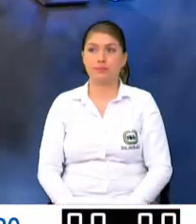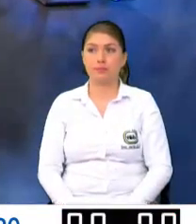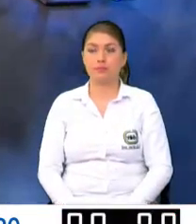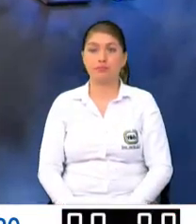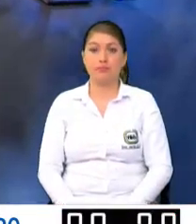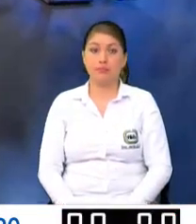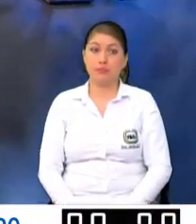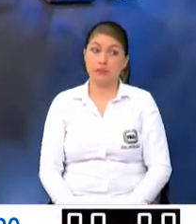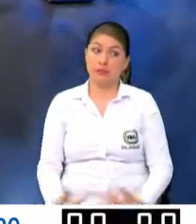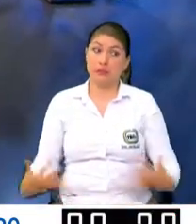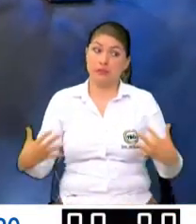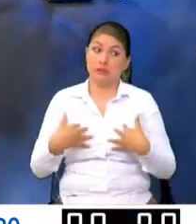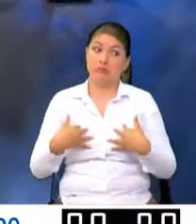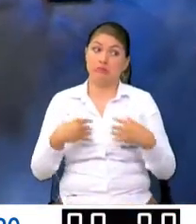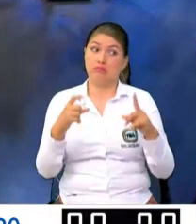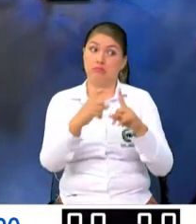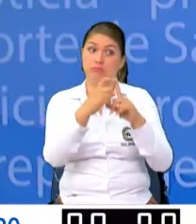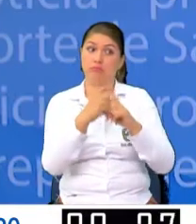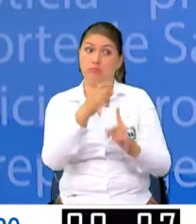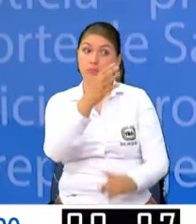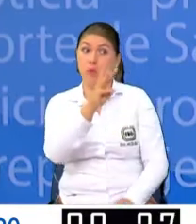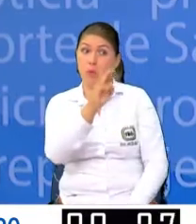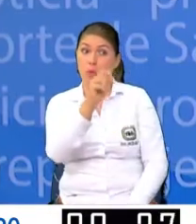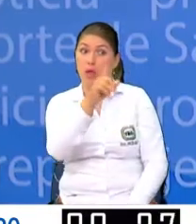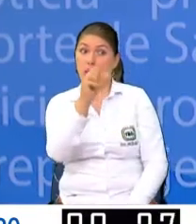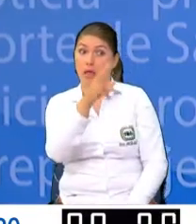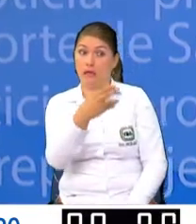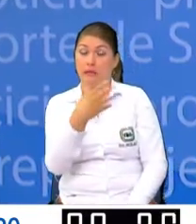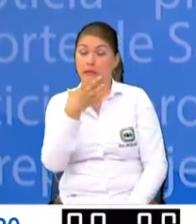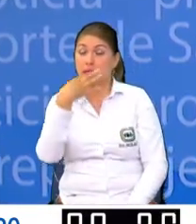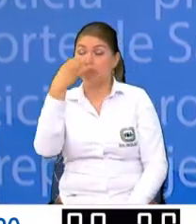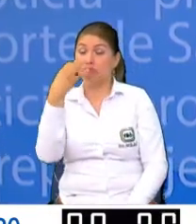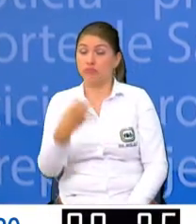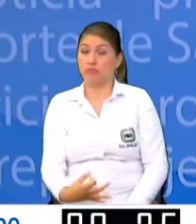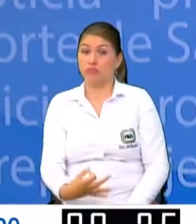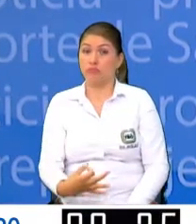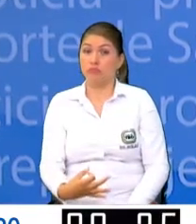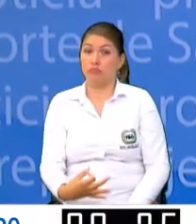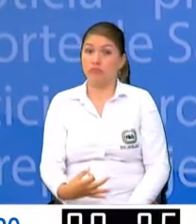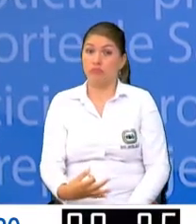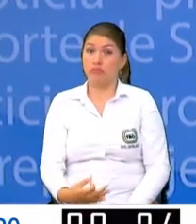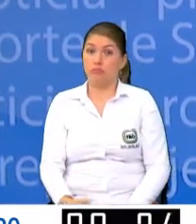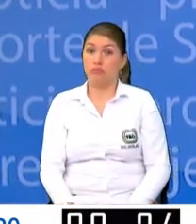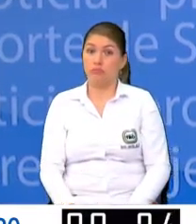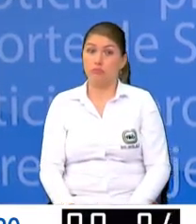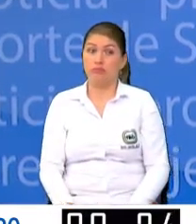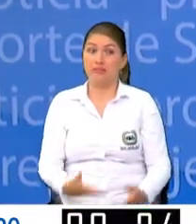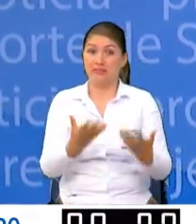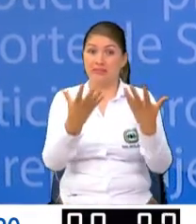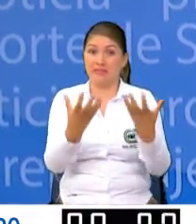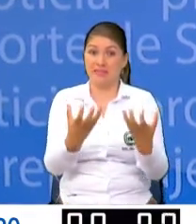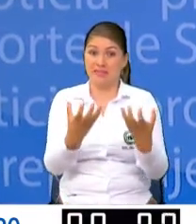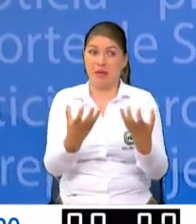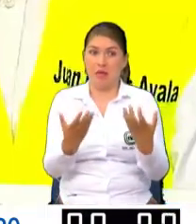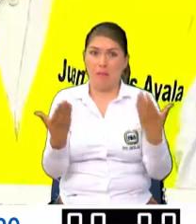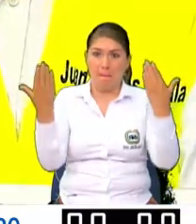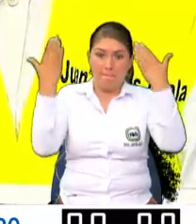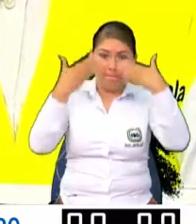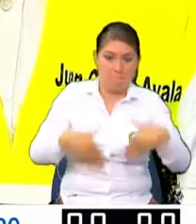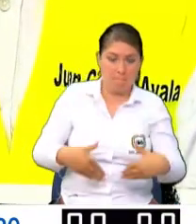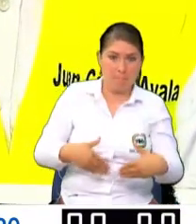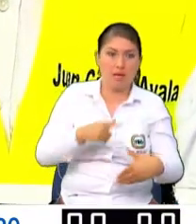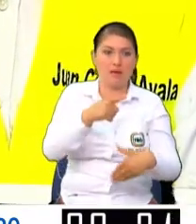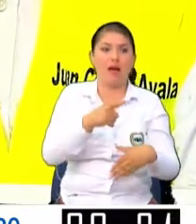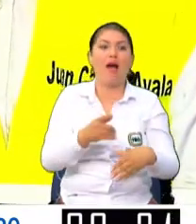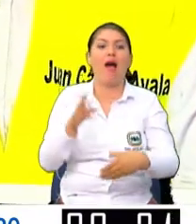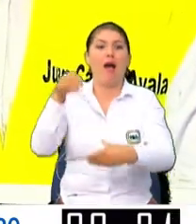temeraria las palabras de william gómez realmente lo que quieren lo que quieren ocultar hoy es